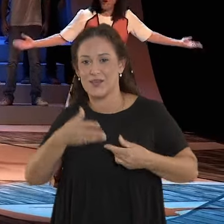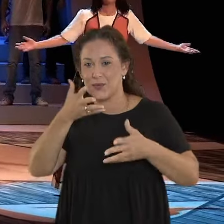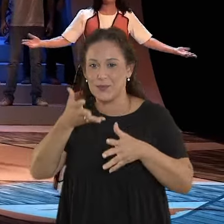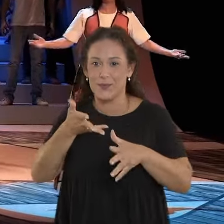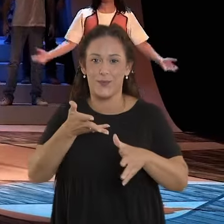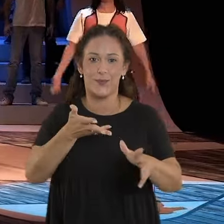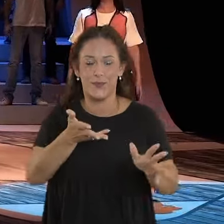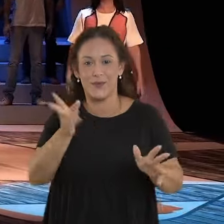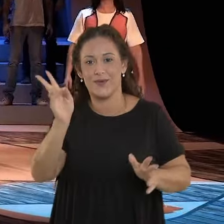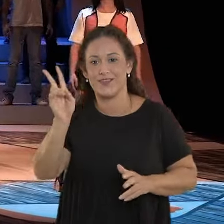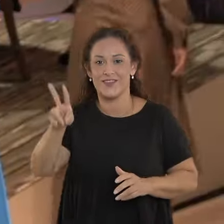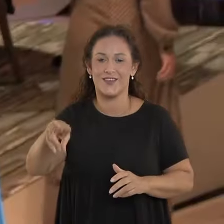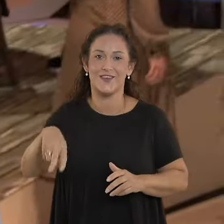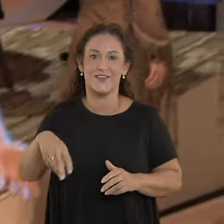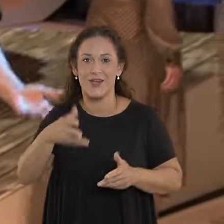Viento fue.